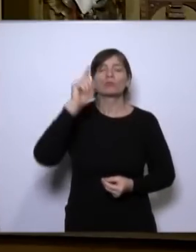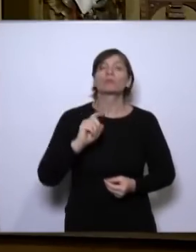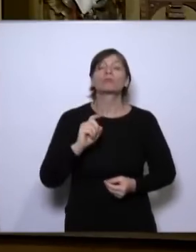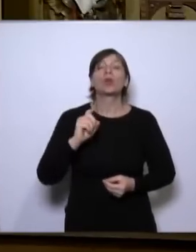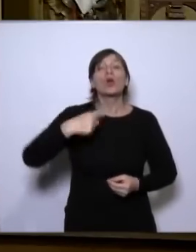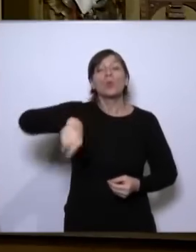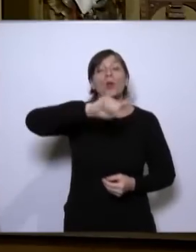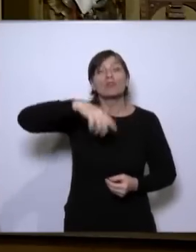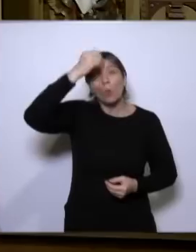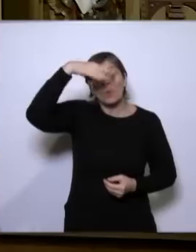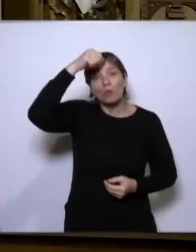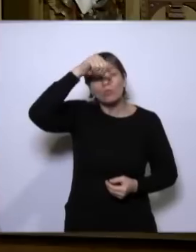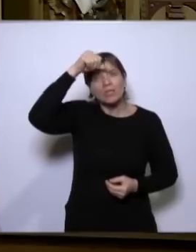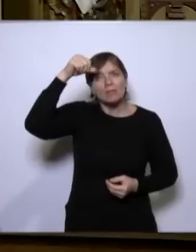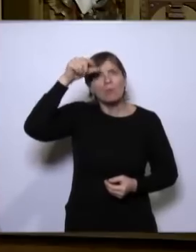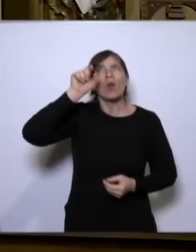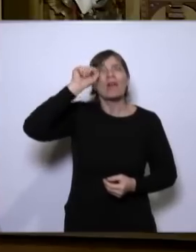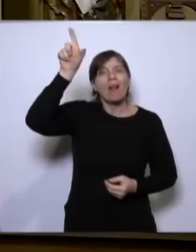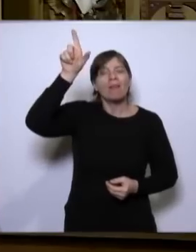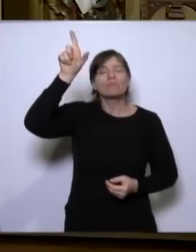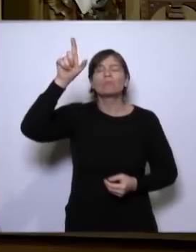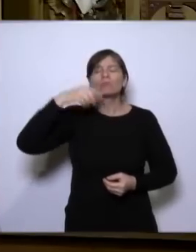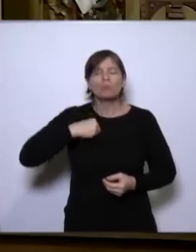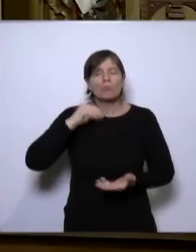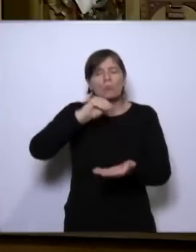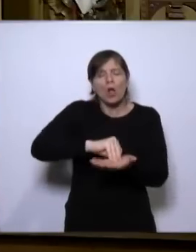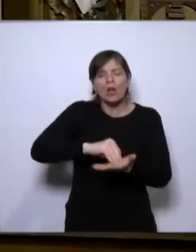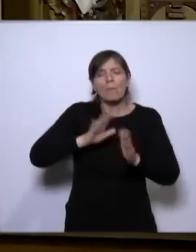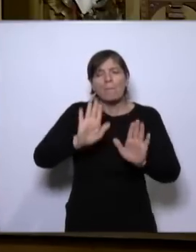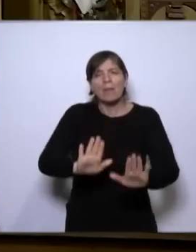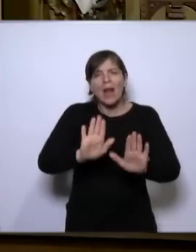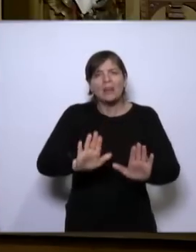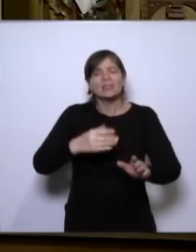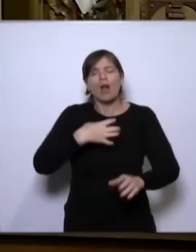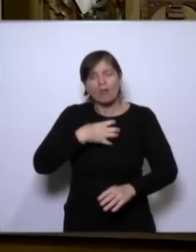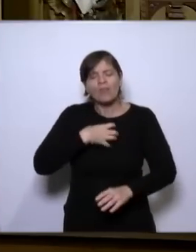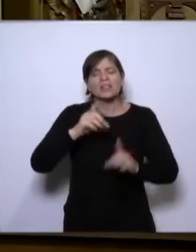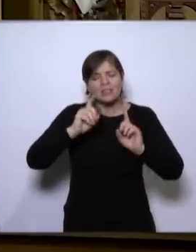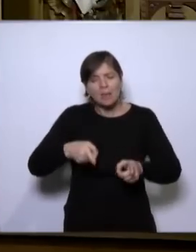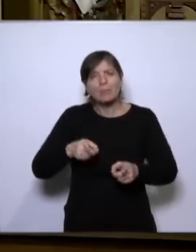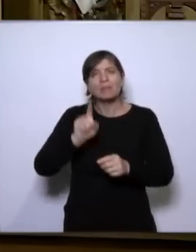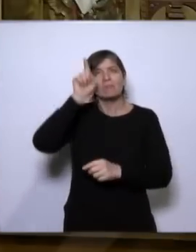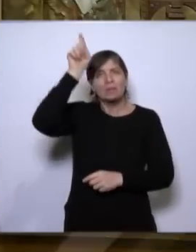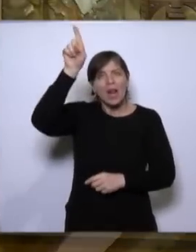Desde nuestro bautismo en Él hemos puesto nuestra esperanza y nuestra confianza.